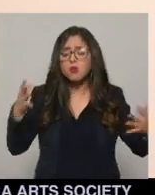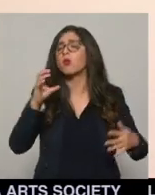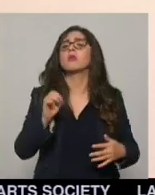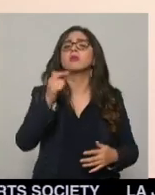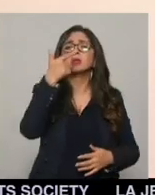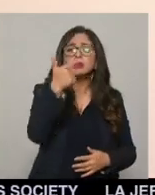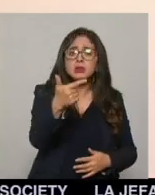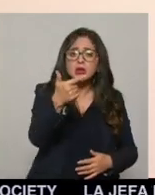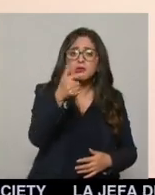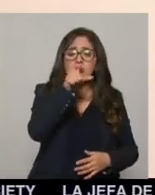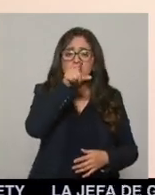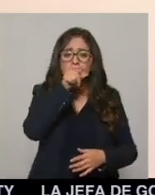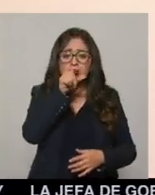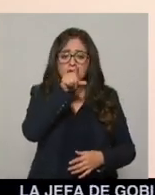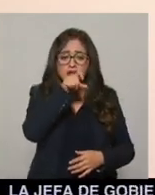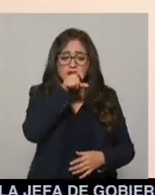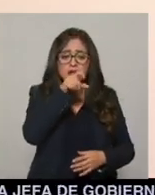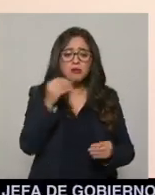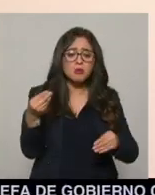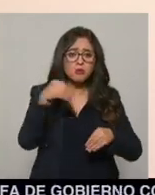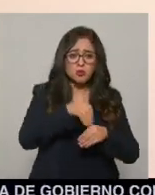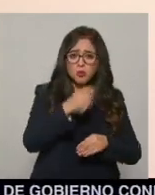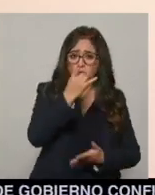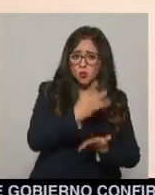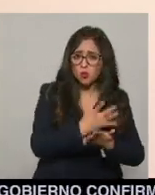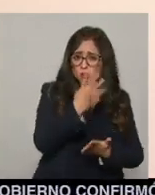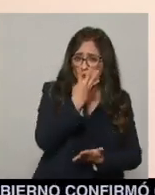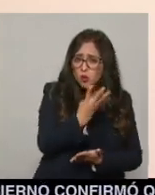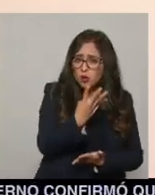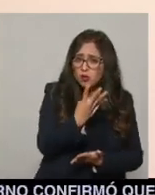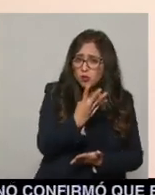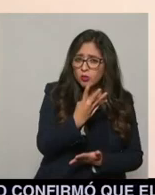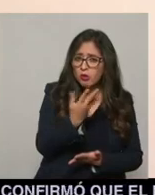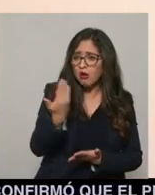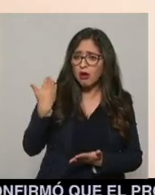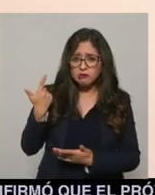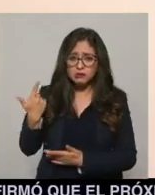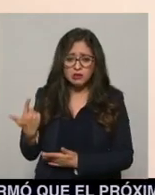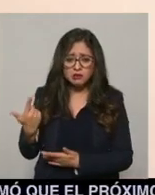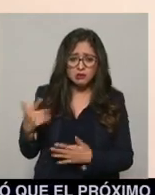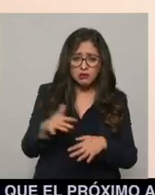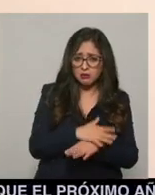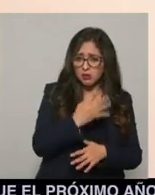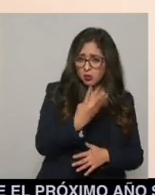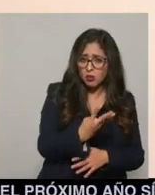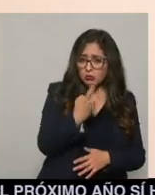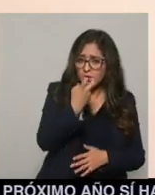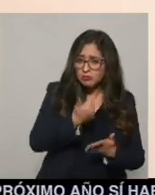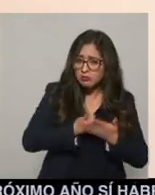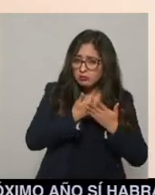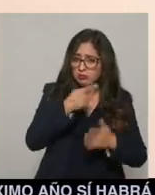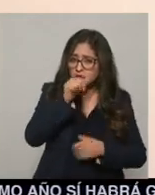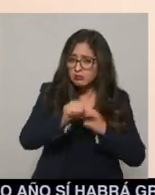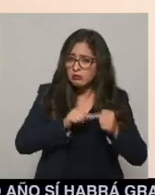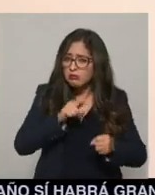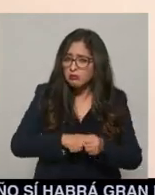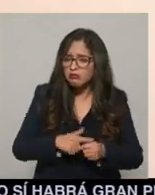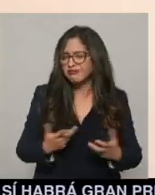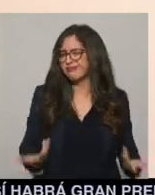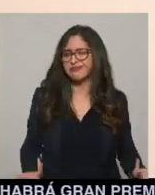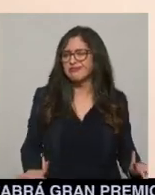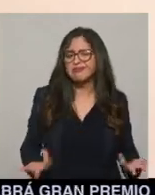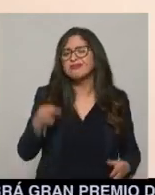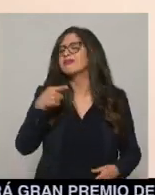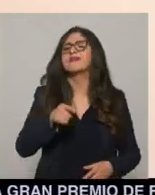metemos 4. Es decir, es una vaguedad absoluta, pero que no está, repito, reflejando la mentalidad de una sociedad que trata de dejar a